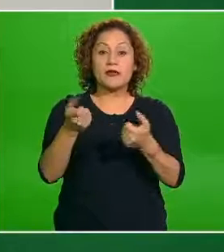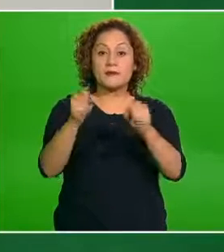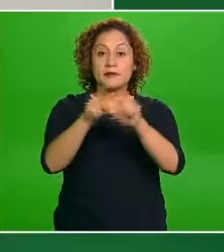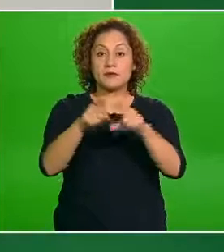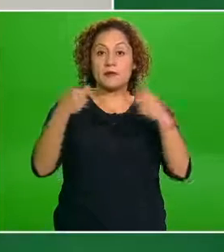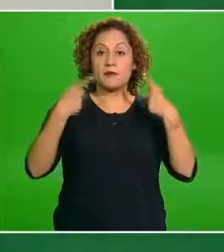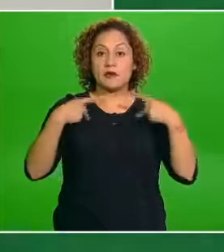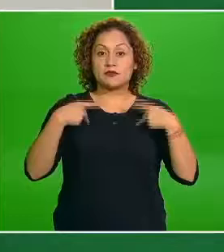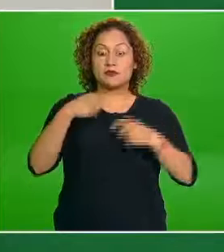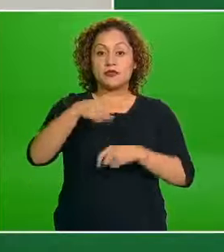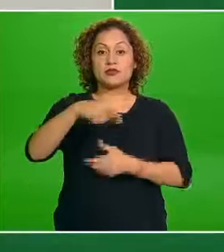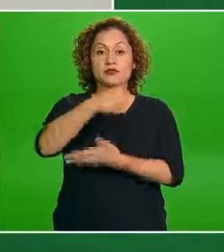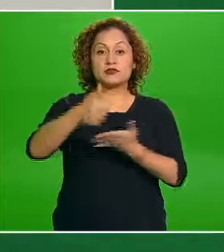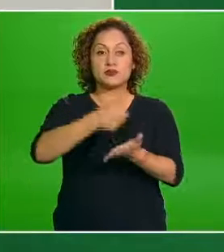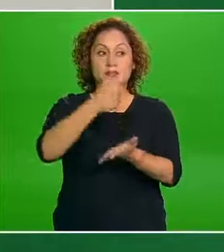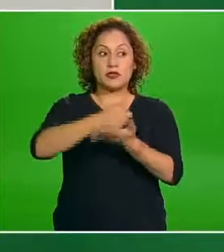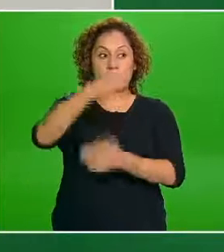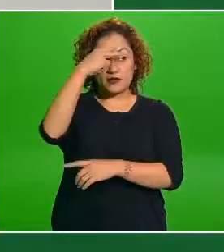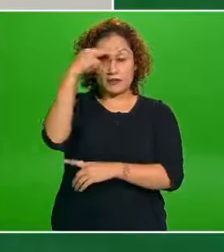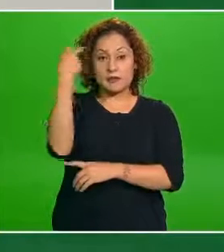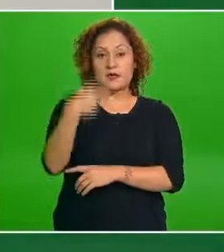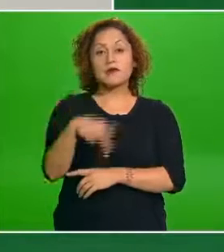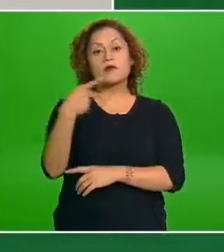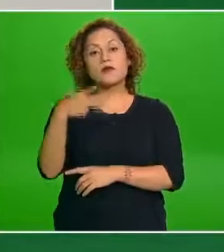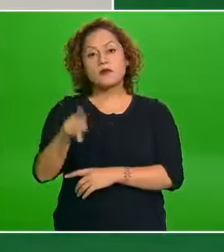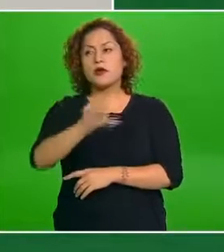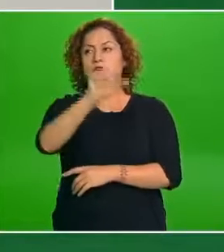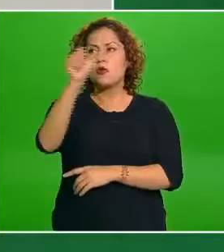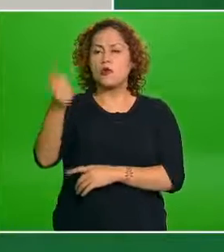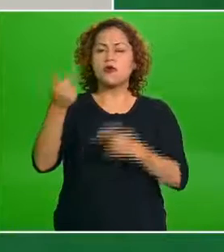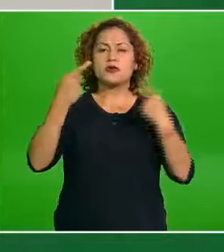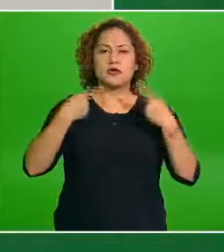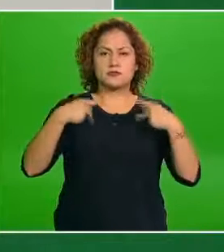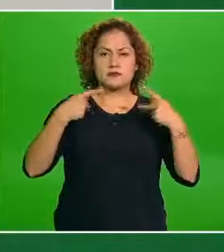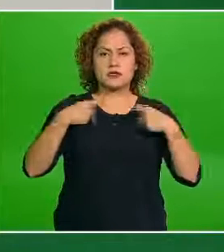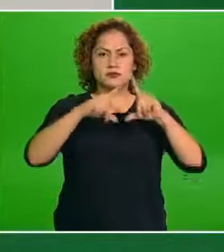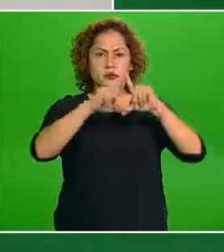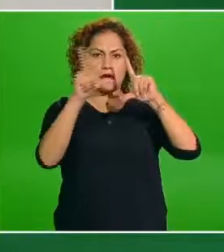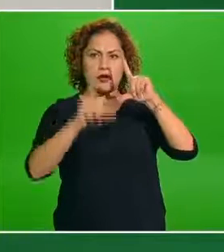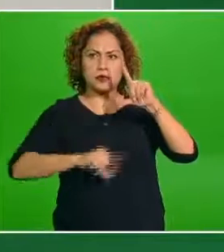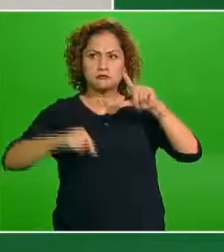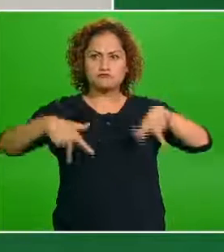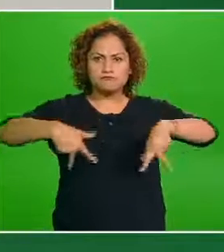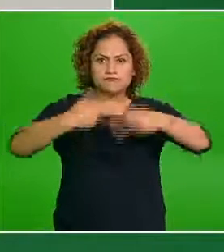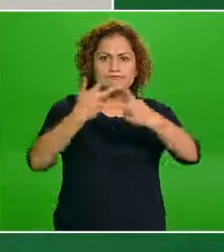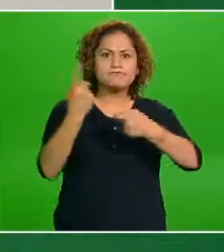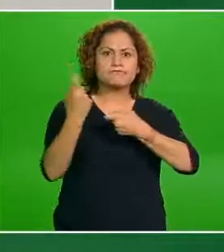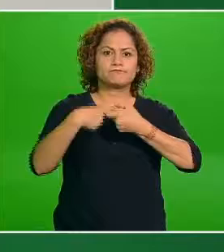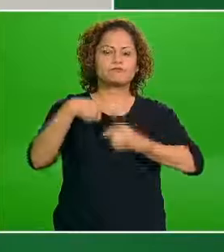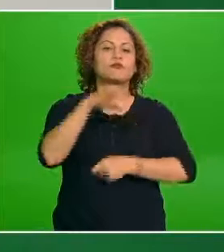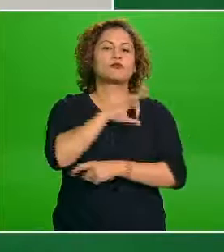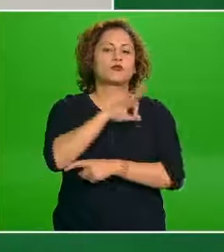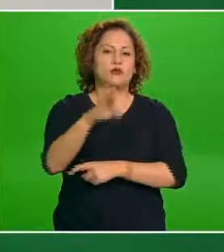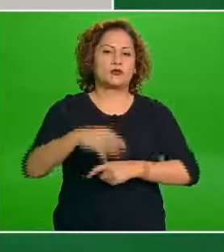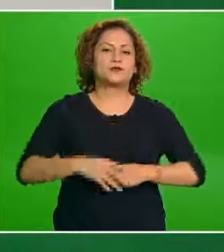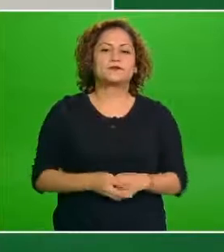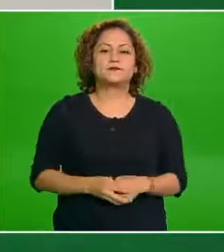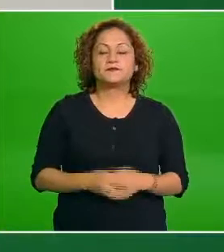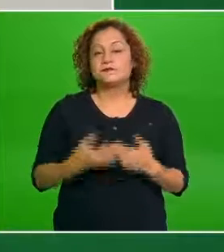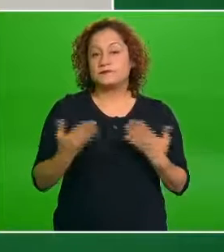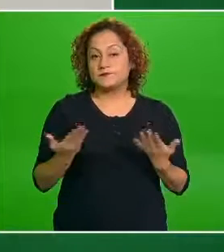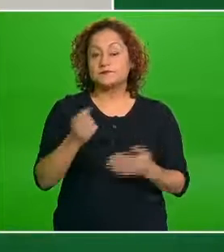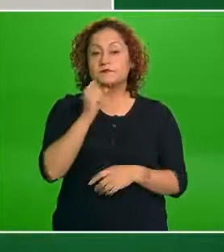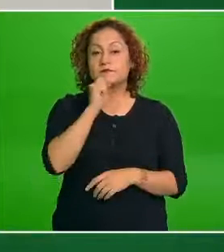también personas que se pudieran encontrar en otras partes de la República. Dentro de esta bienvenida